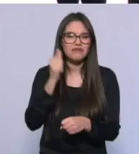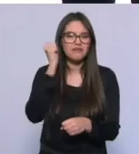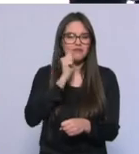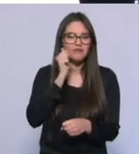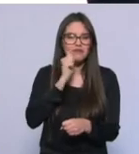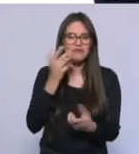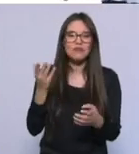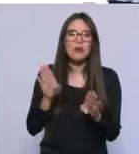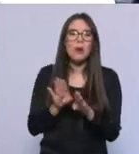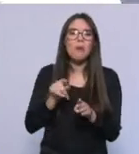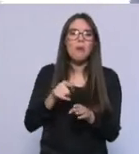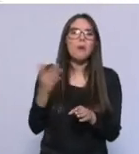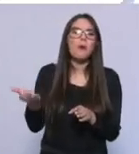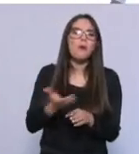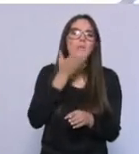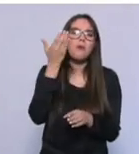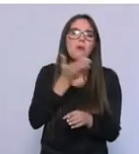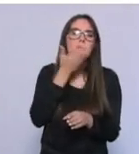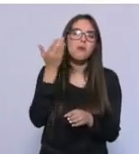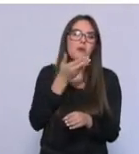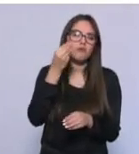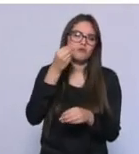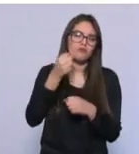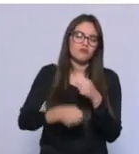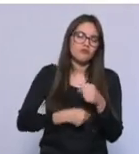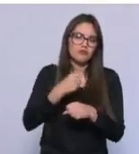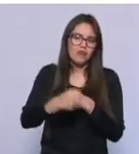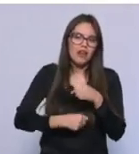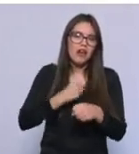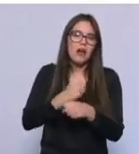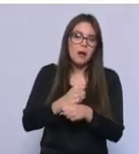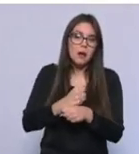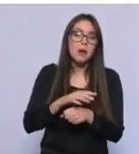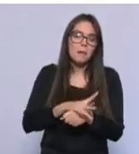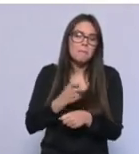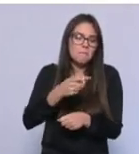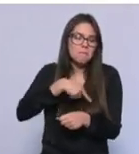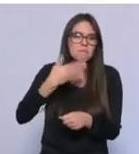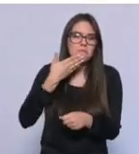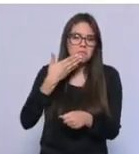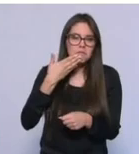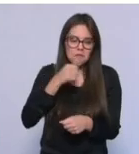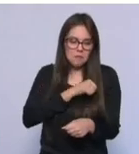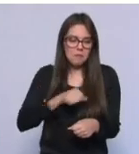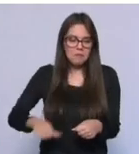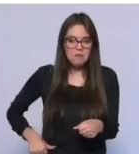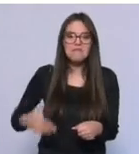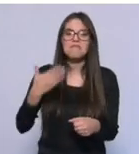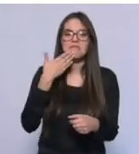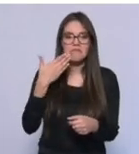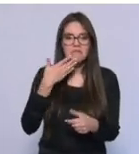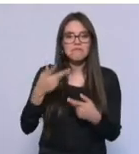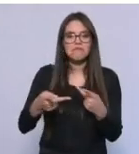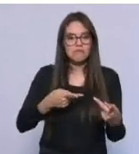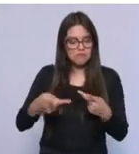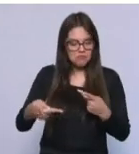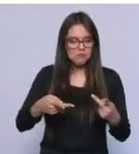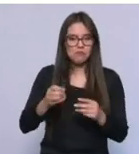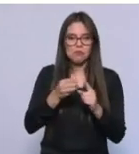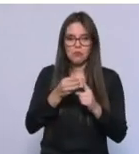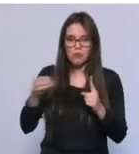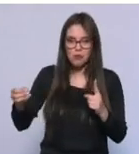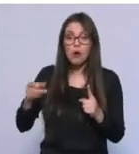son tradiciones que año con año seguimos y está muy bien. La alcaldía muy bien también. Esperemos que este año